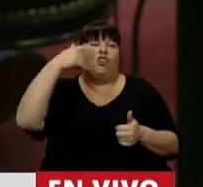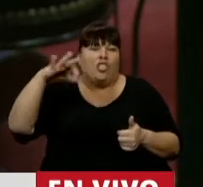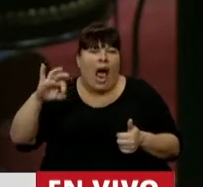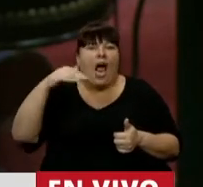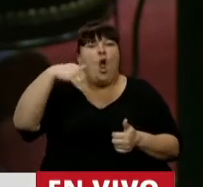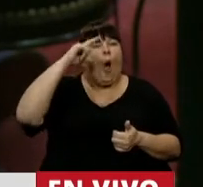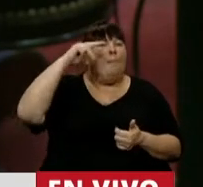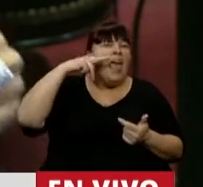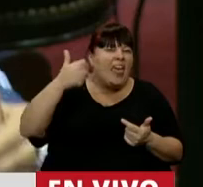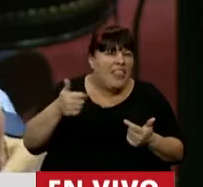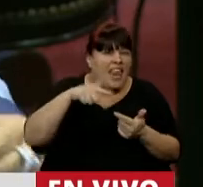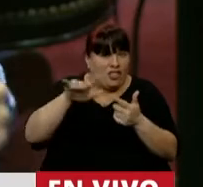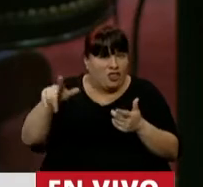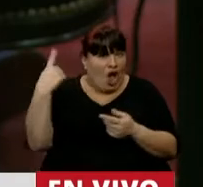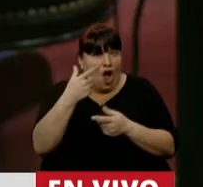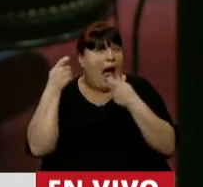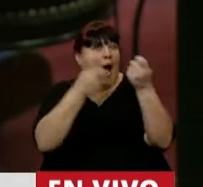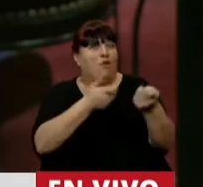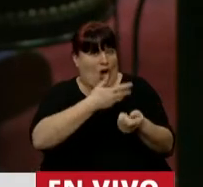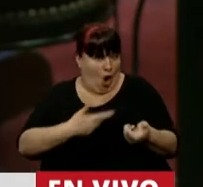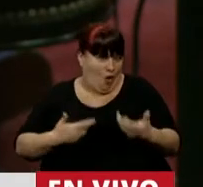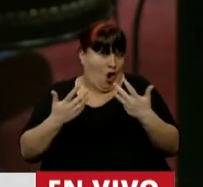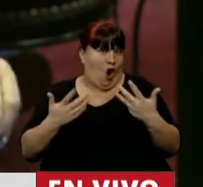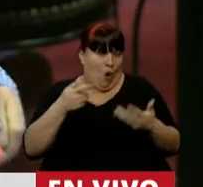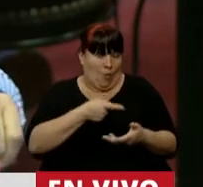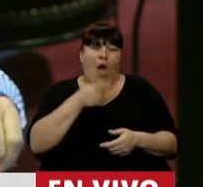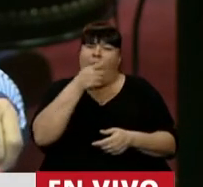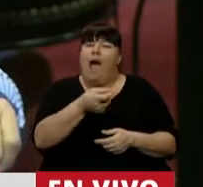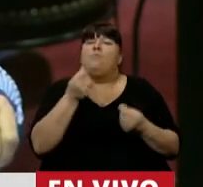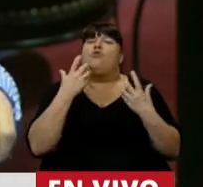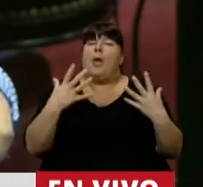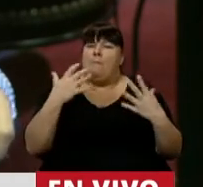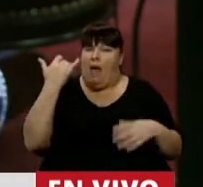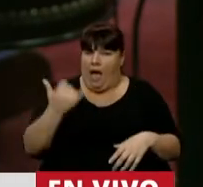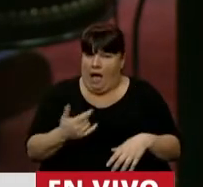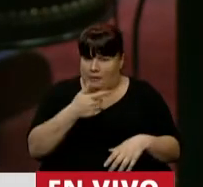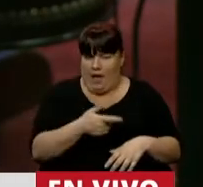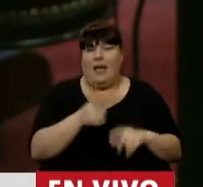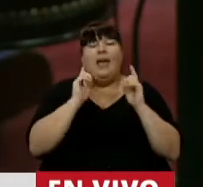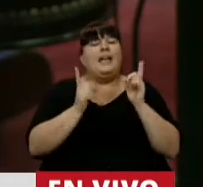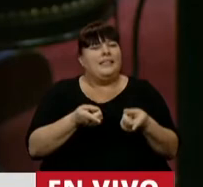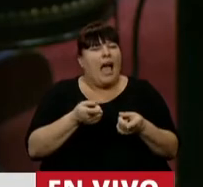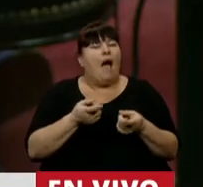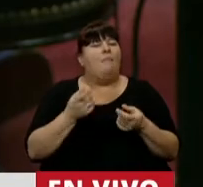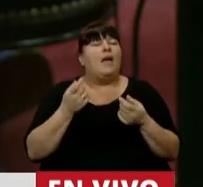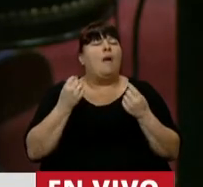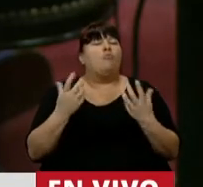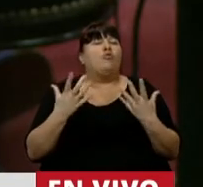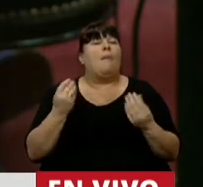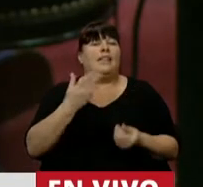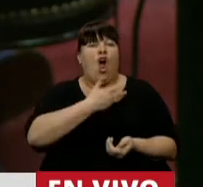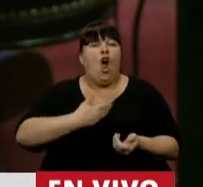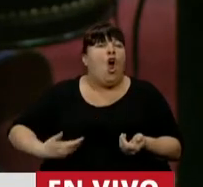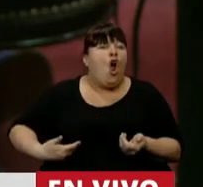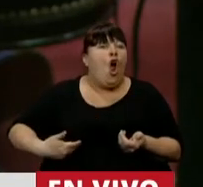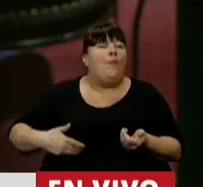Pata Medina, todos estos que apoyan este gobierno, por supuesto. Ahí hay mucha plata. También hay mucha plata en